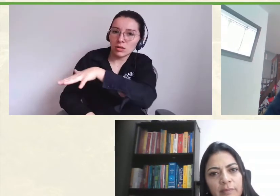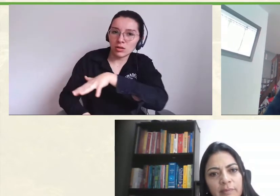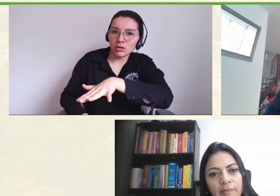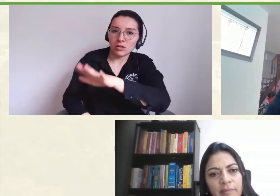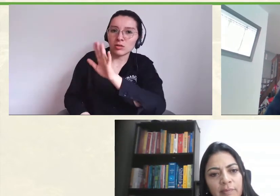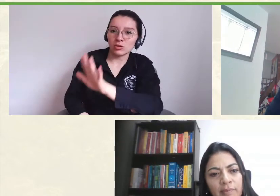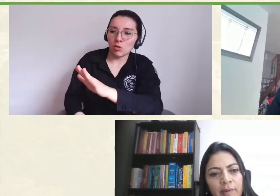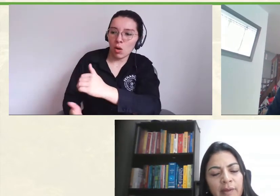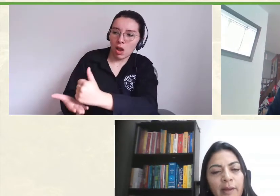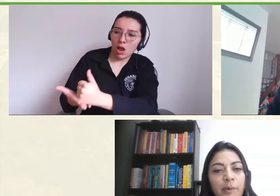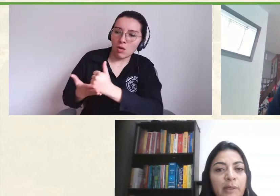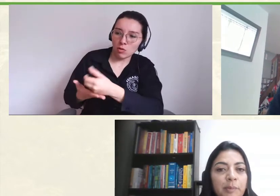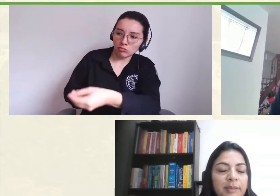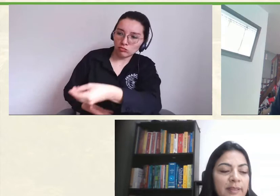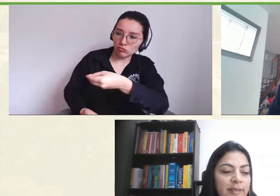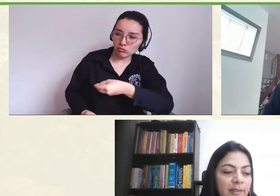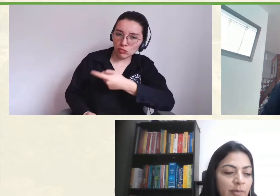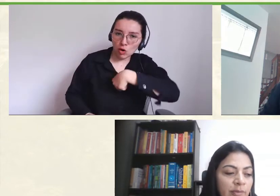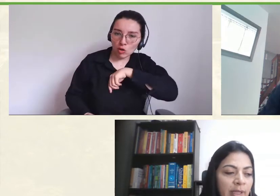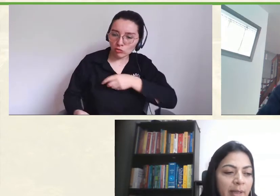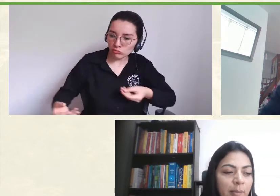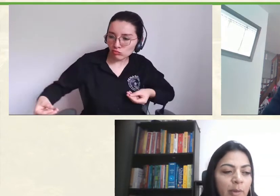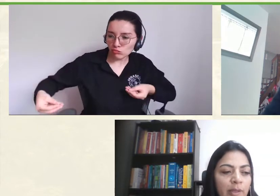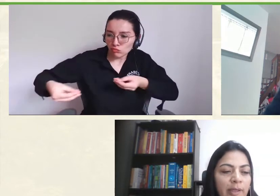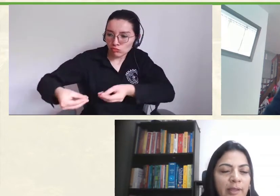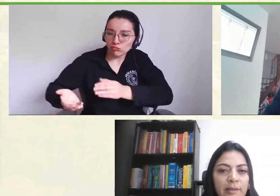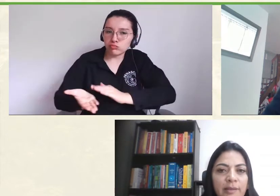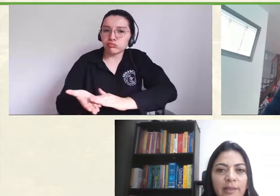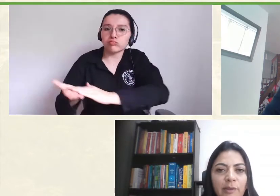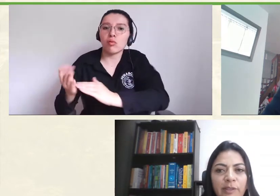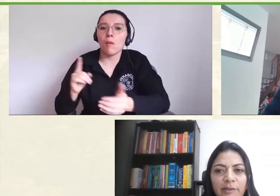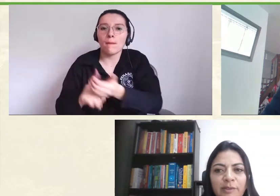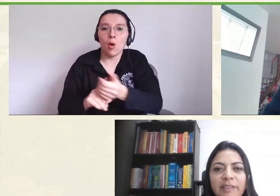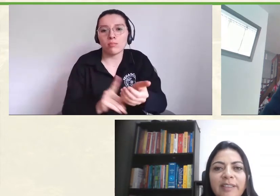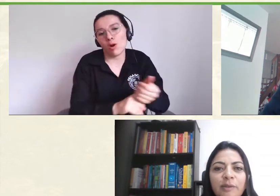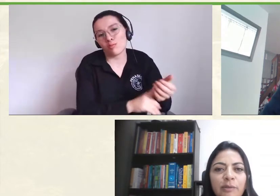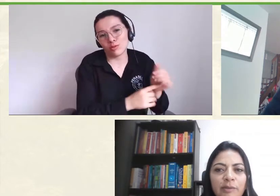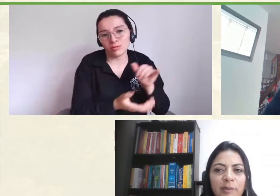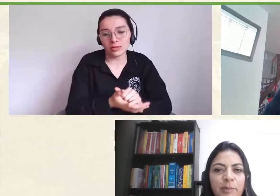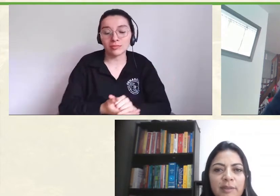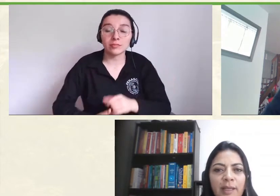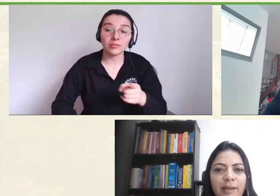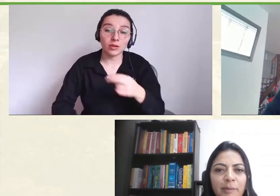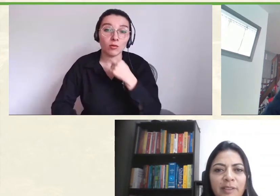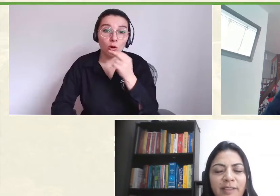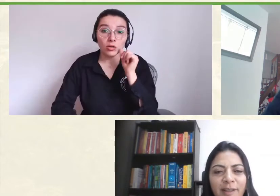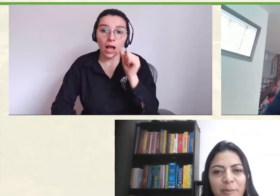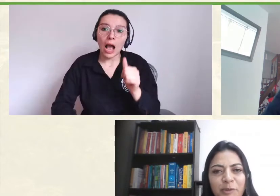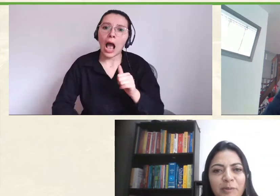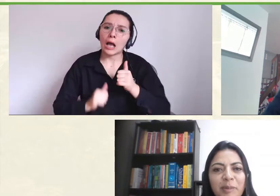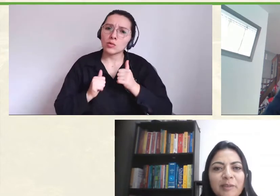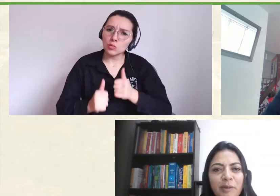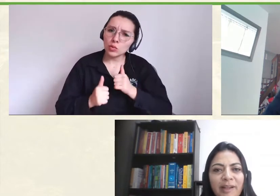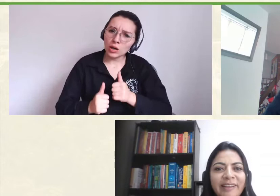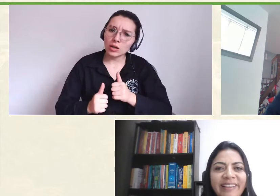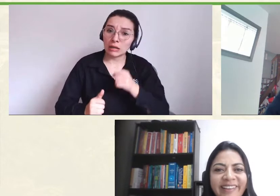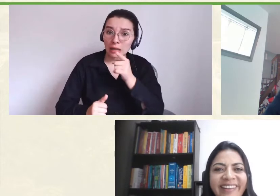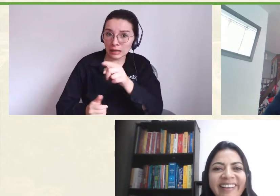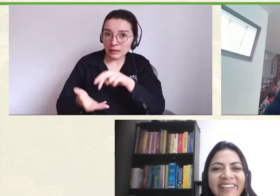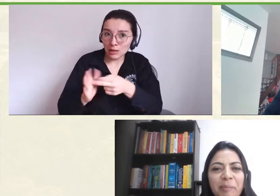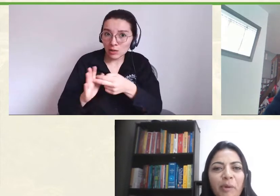Milena. Qué bueno, pues este es un ejemplo de los casos exitosos y pues que queremos que sean muchos más.